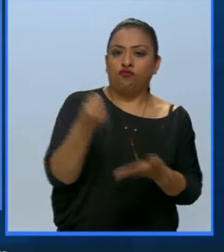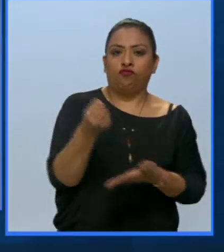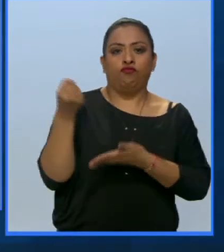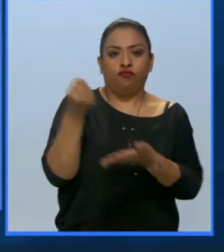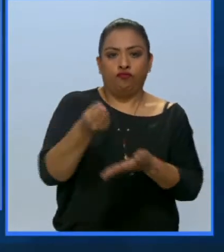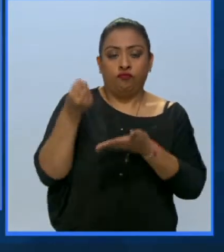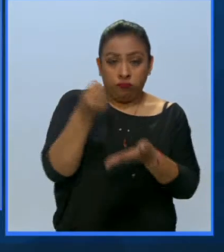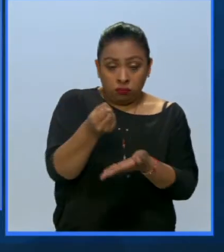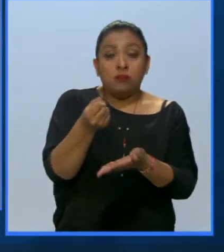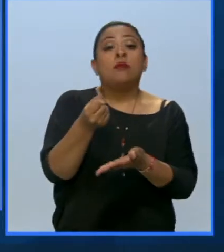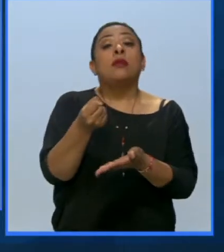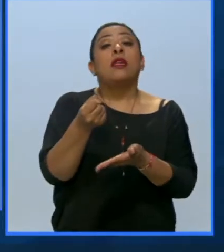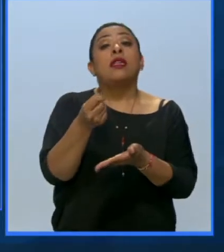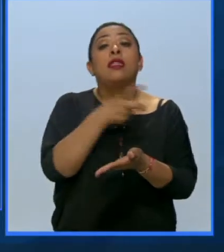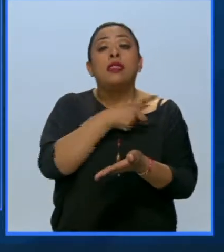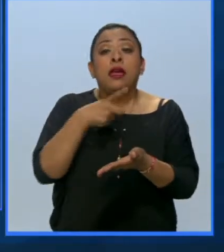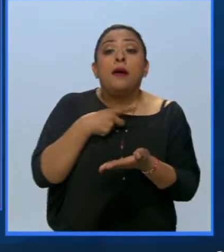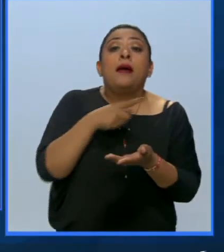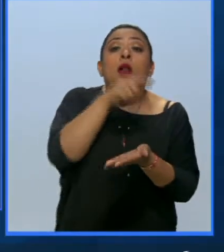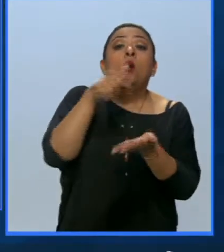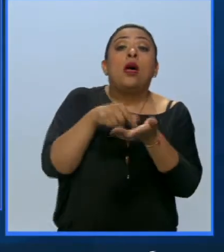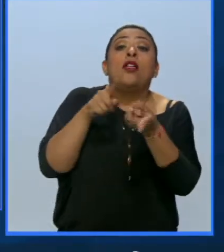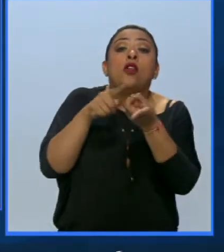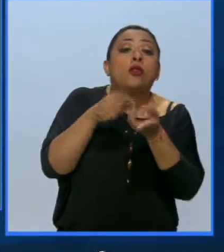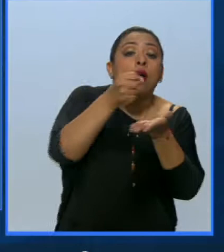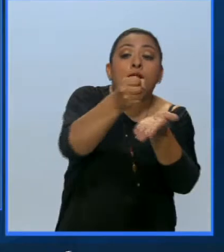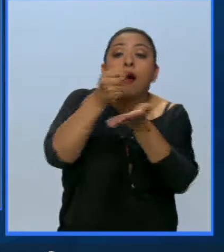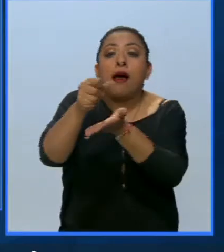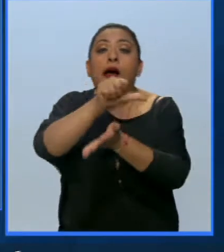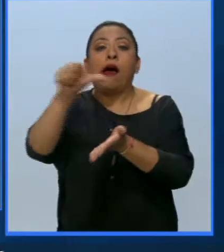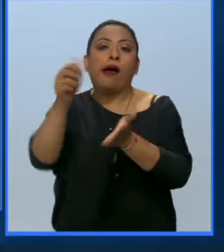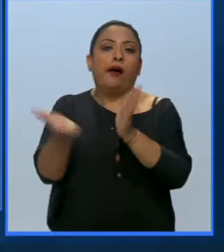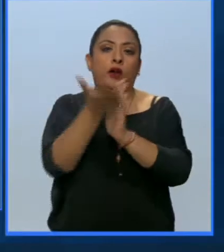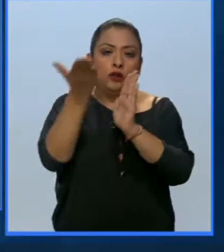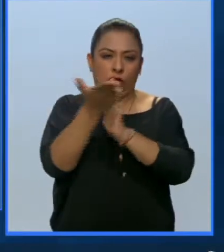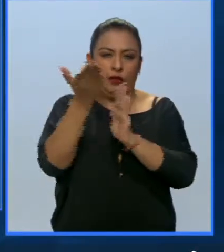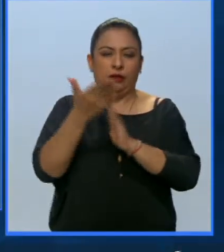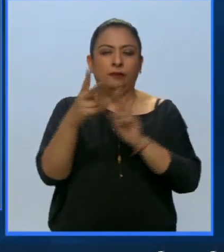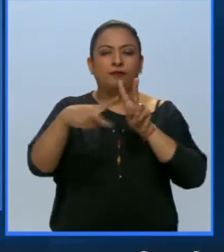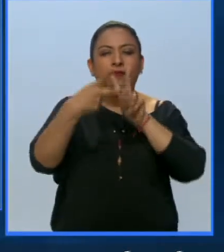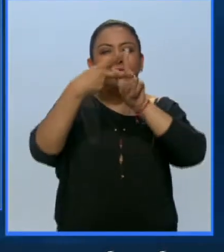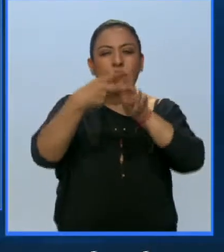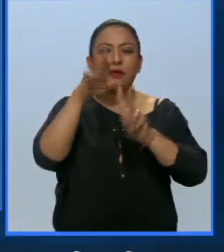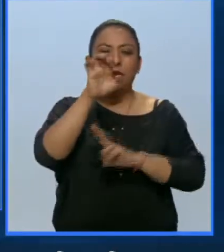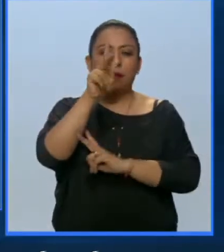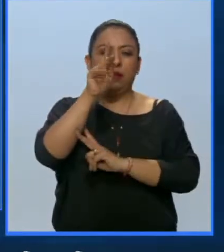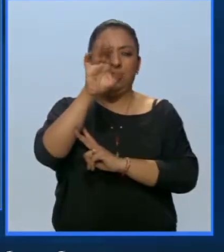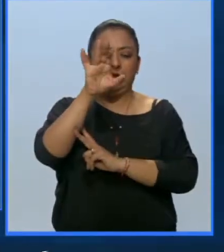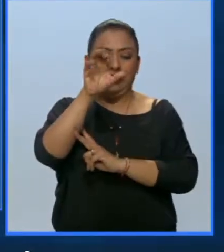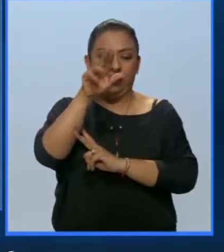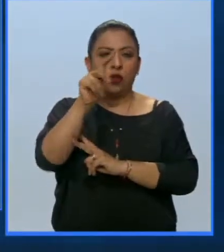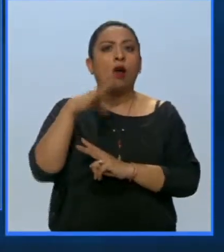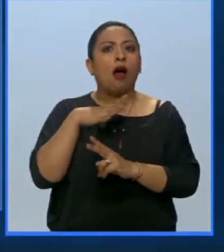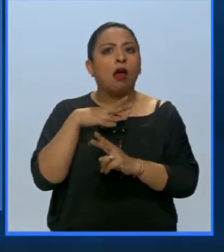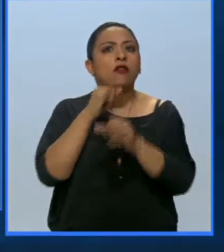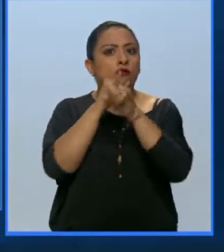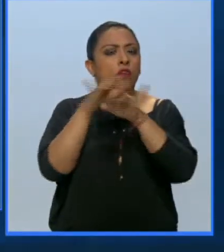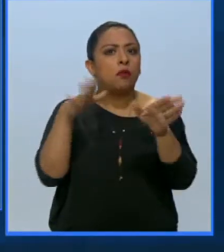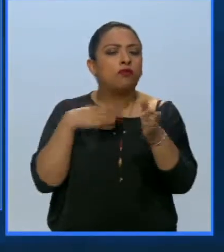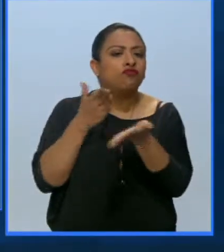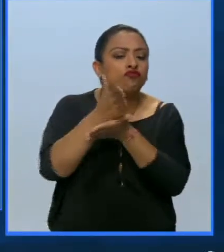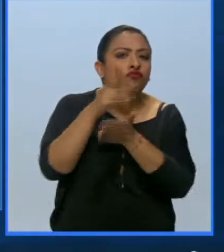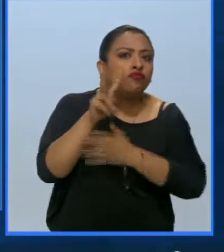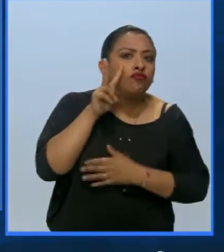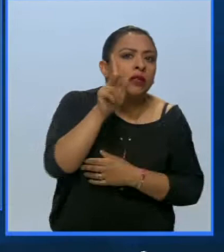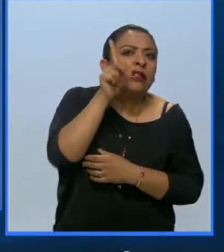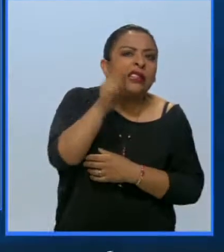país, y que se están redireccionando para la reconstrucción. A través del hashtag Epicentro, se tendrá acceso a toda la información que se genere